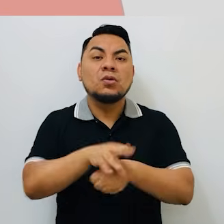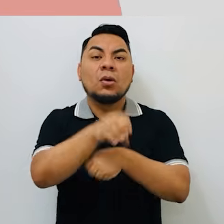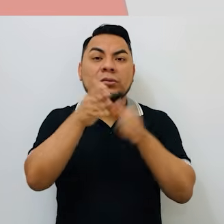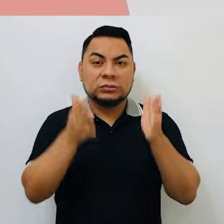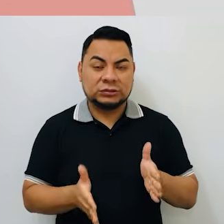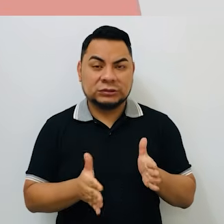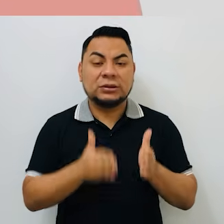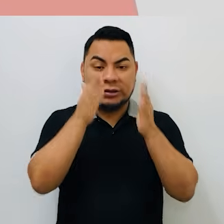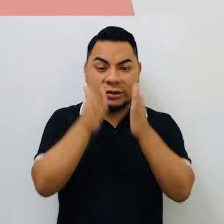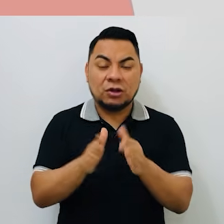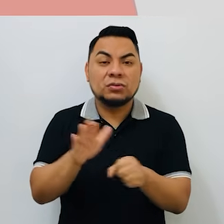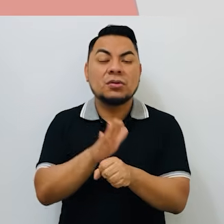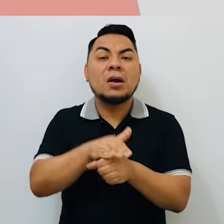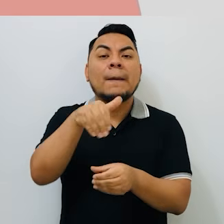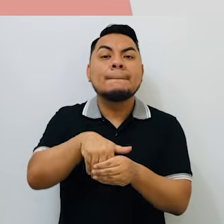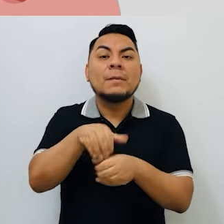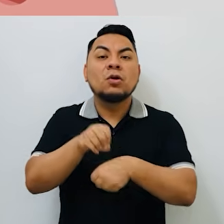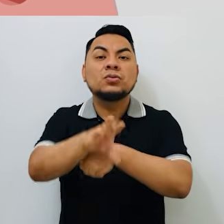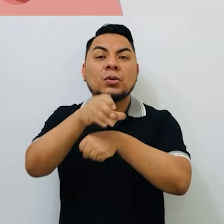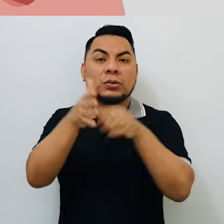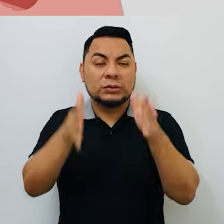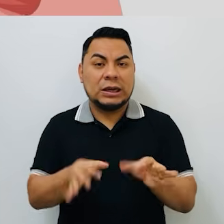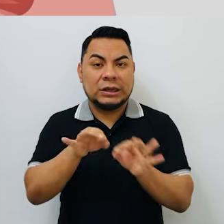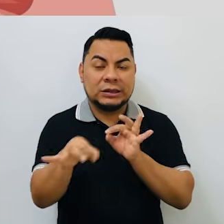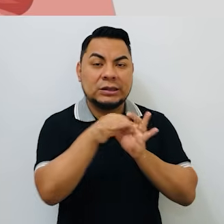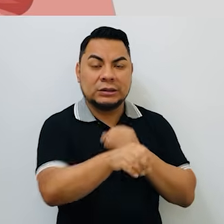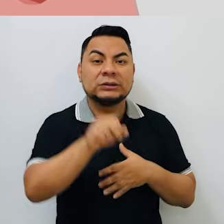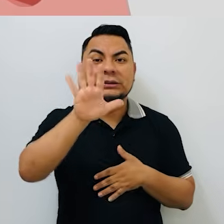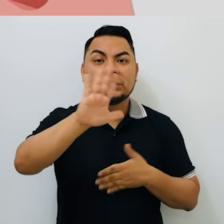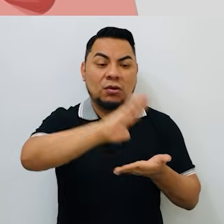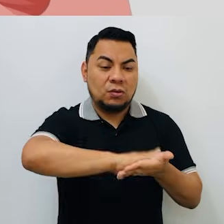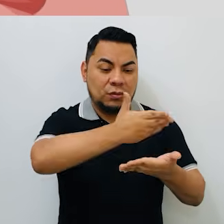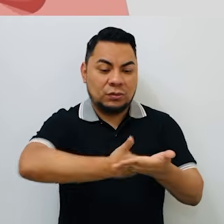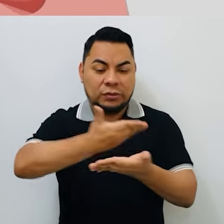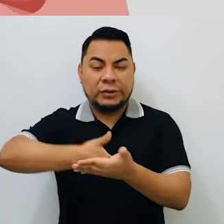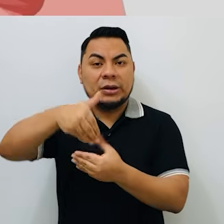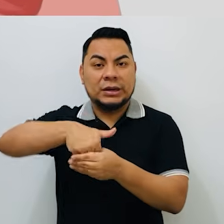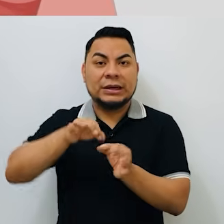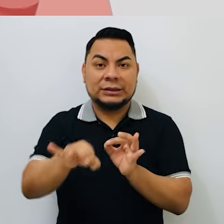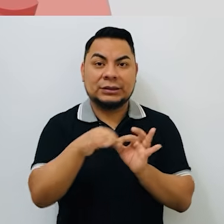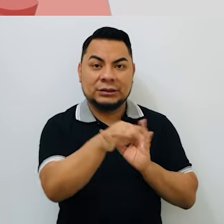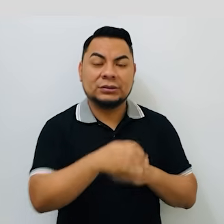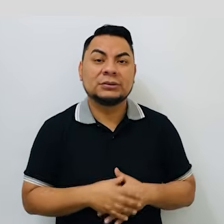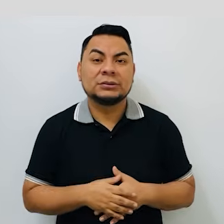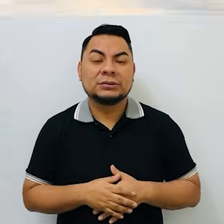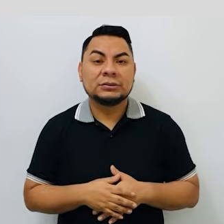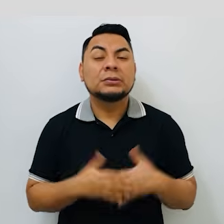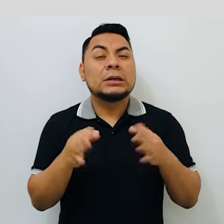de consejeros en la columna total de votos de consejero regional de las 5 actas de escrutinio